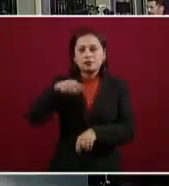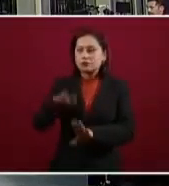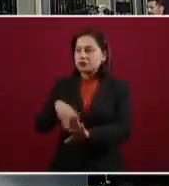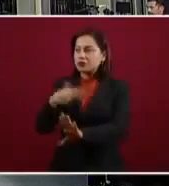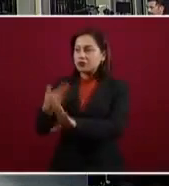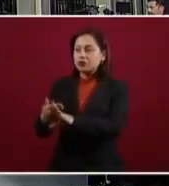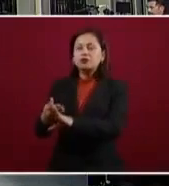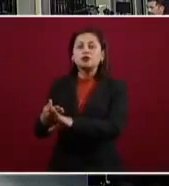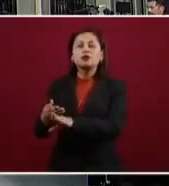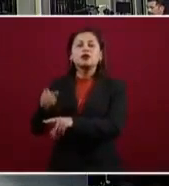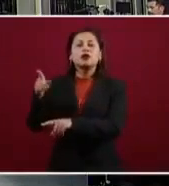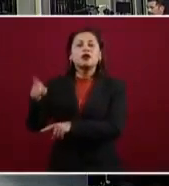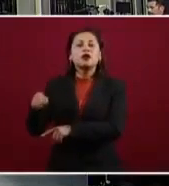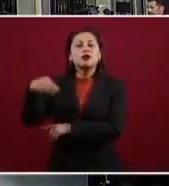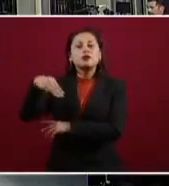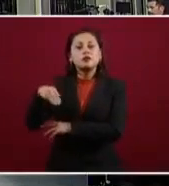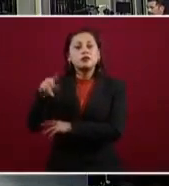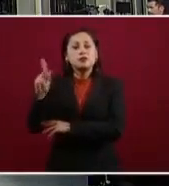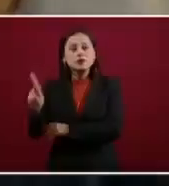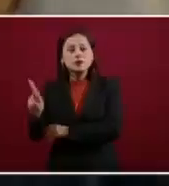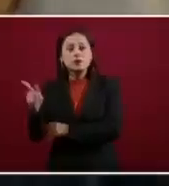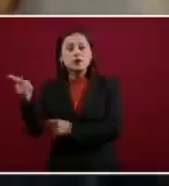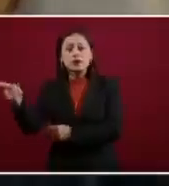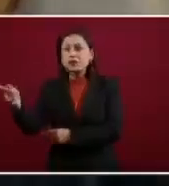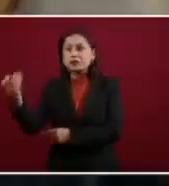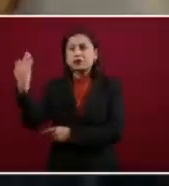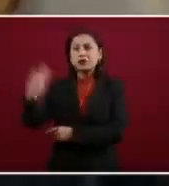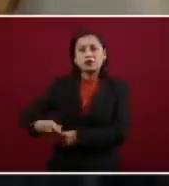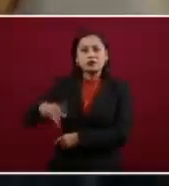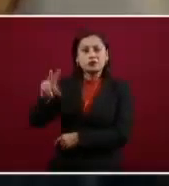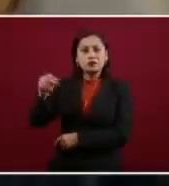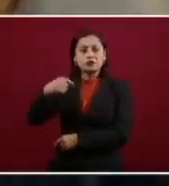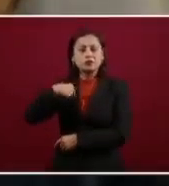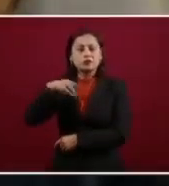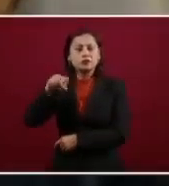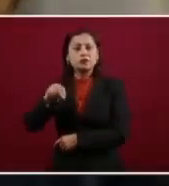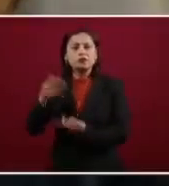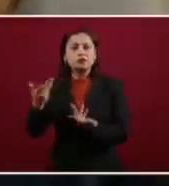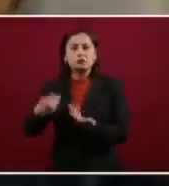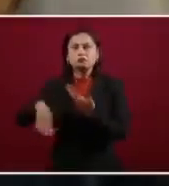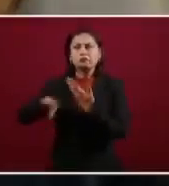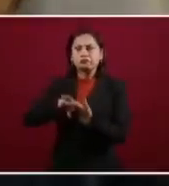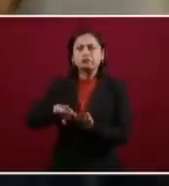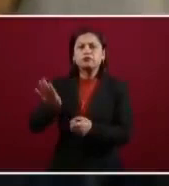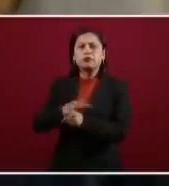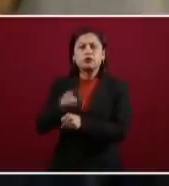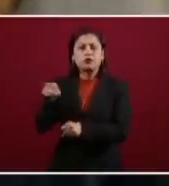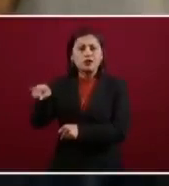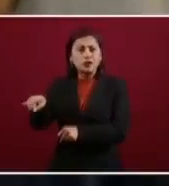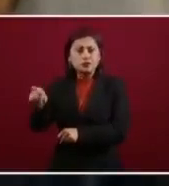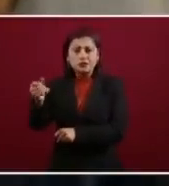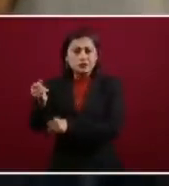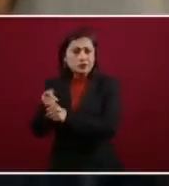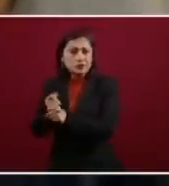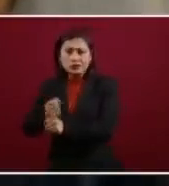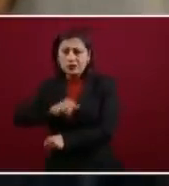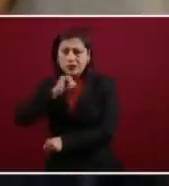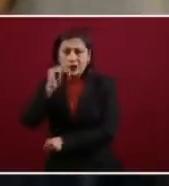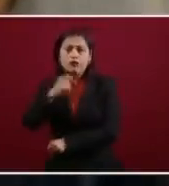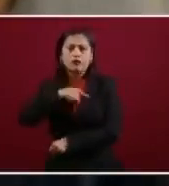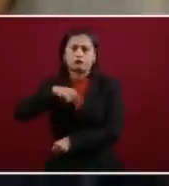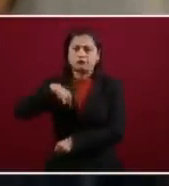está en contra nuestra además de que fuimos agredidos está en contra nuestra porque no se hicieron investigaciones entonces tenemos que